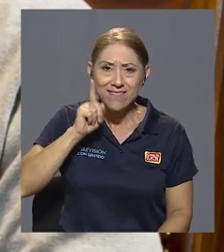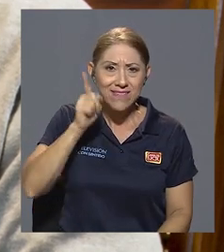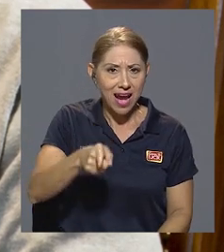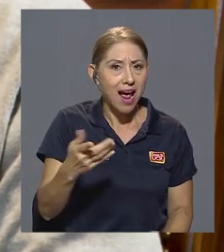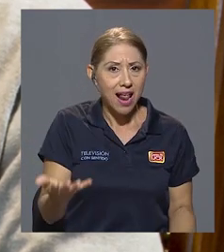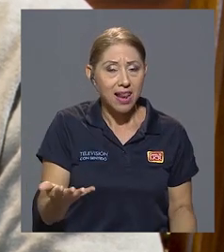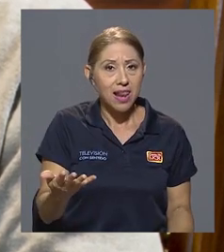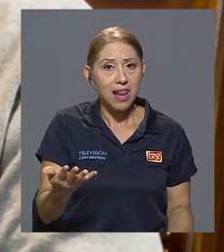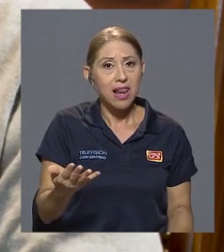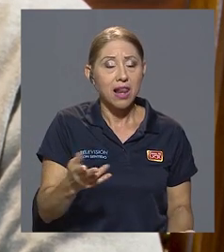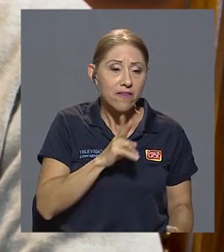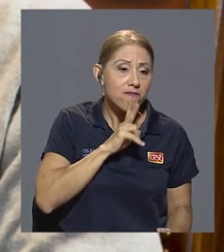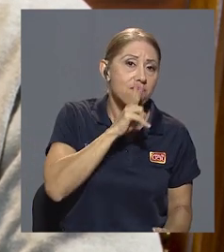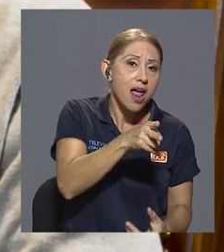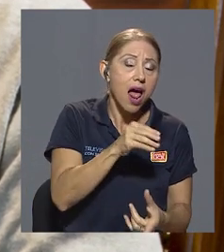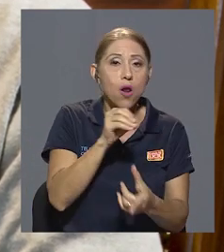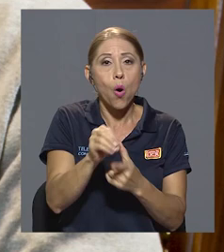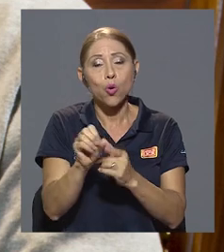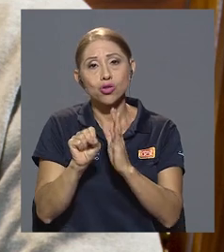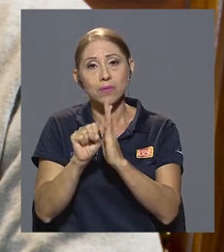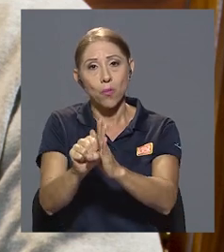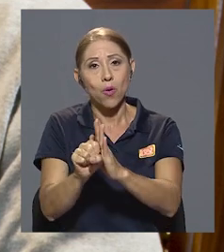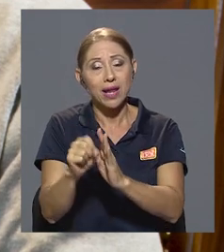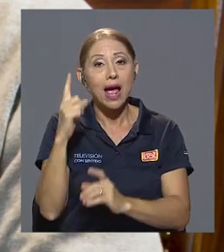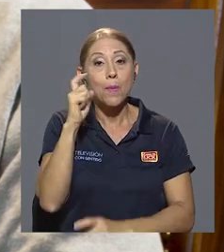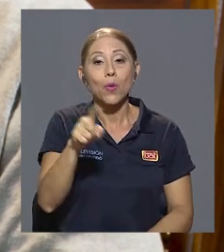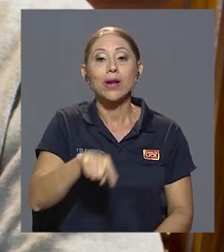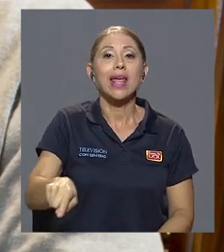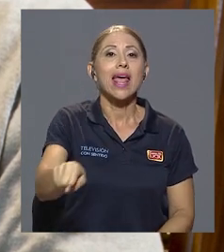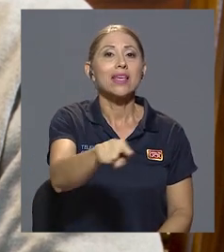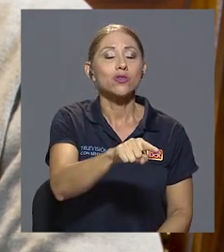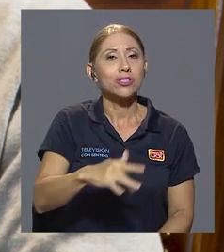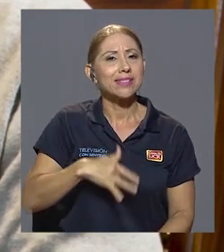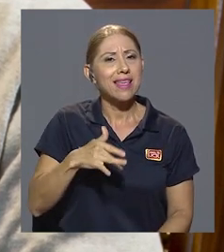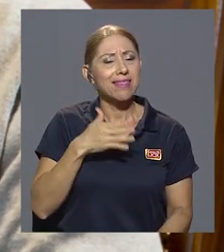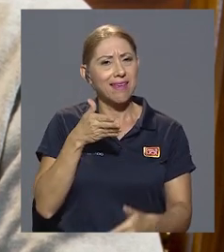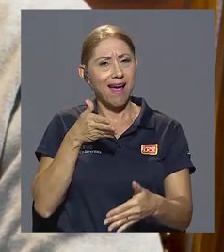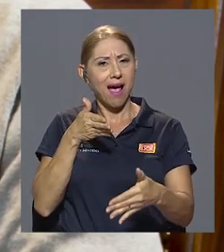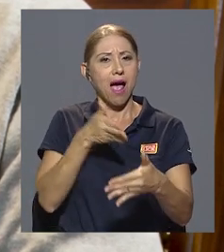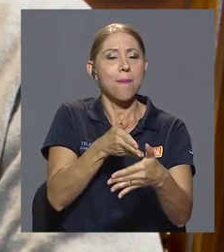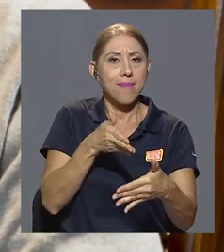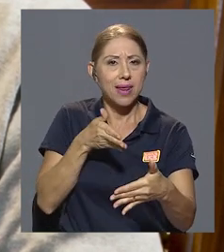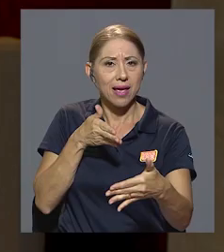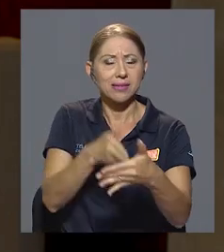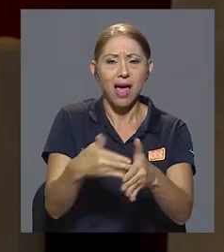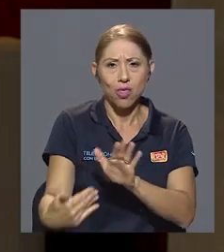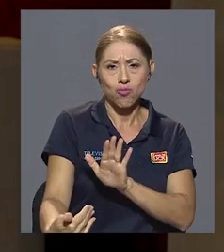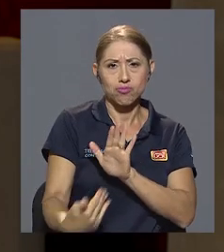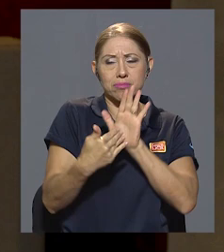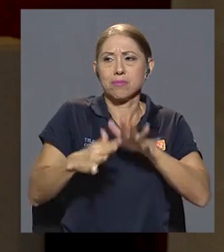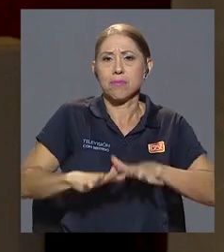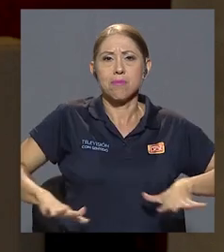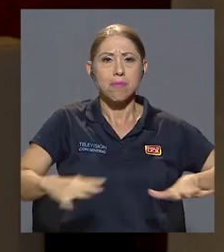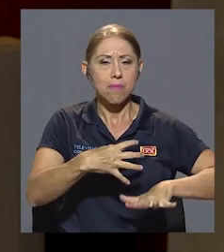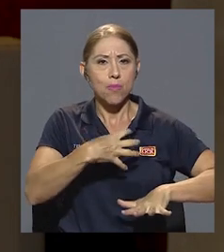material o simbólica porque ven amenazado su propio espacio de